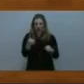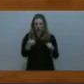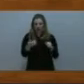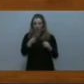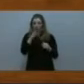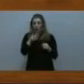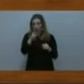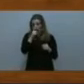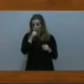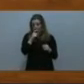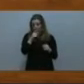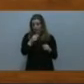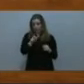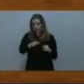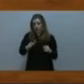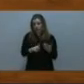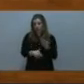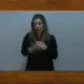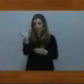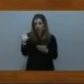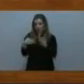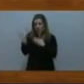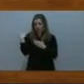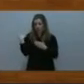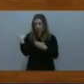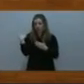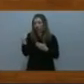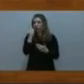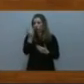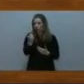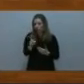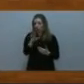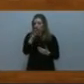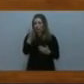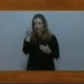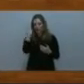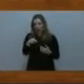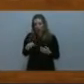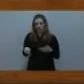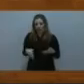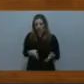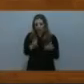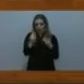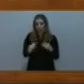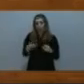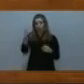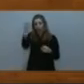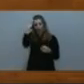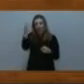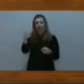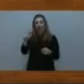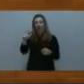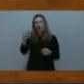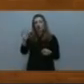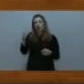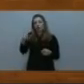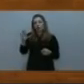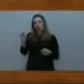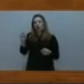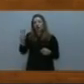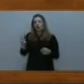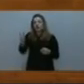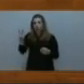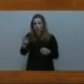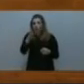eran, entra por Asturias. ¿Saben ustedes cuándo se desplaza el Camino? Cuando el propio éxito de ese rey, Alfonso II, víctima de su propio éxito, el reino de Asturias se expande y